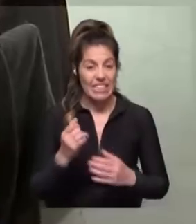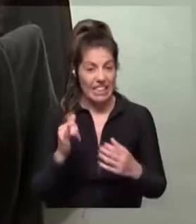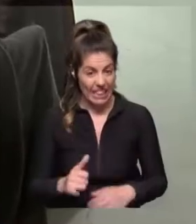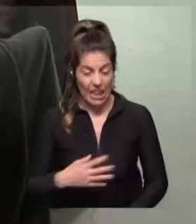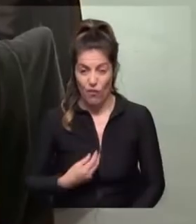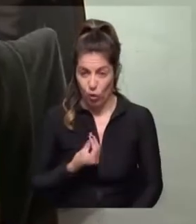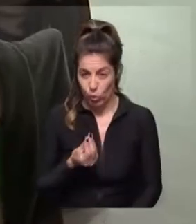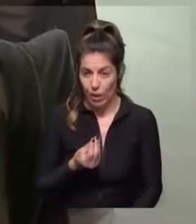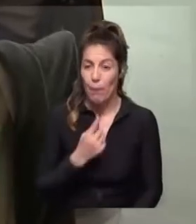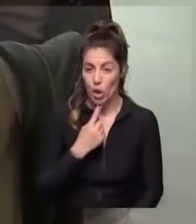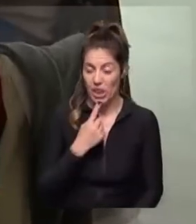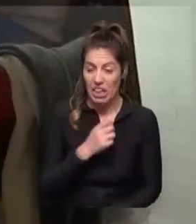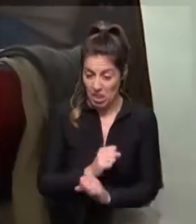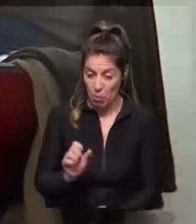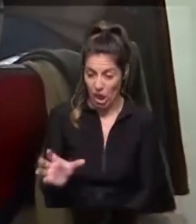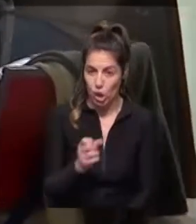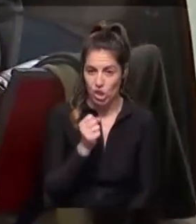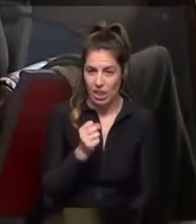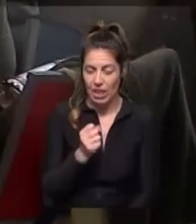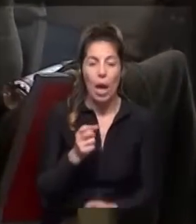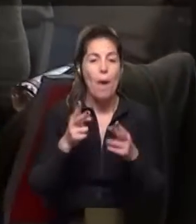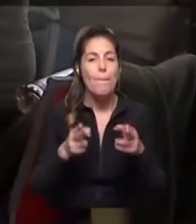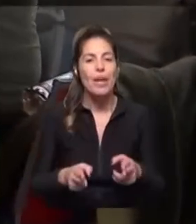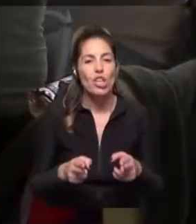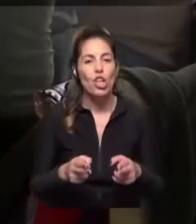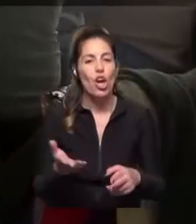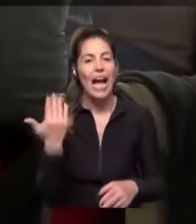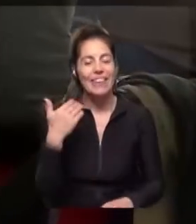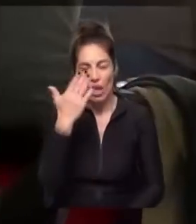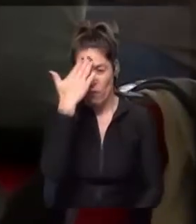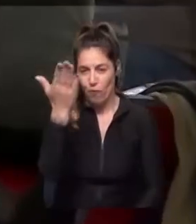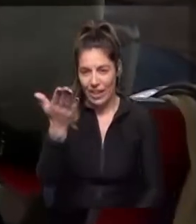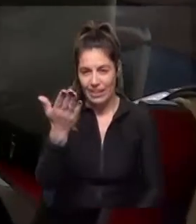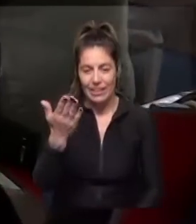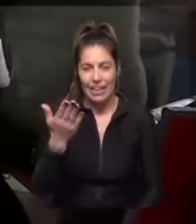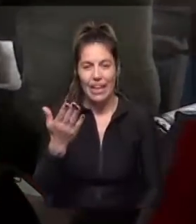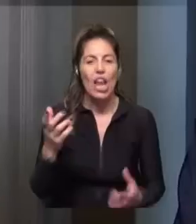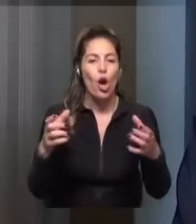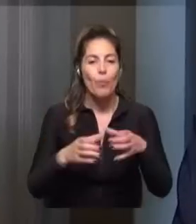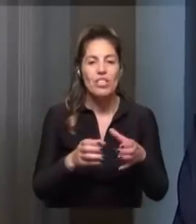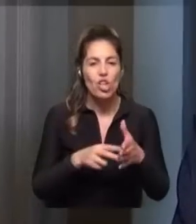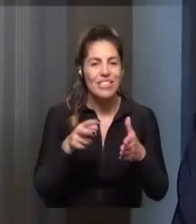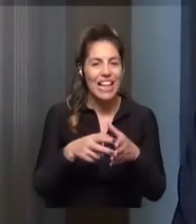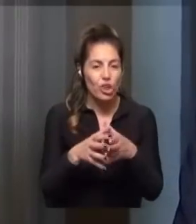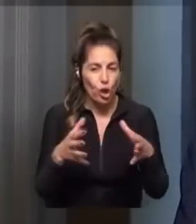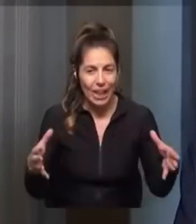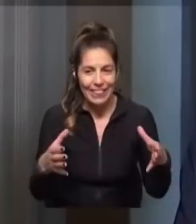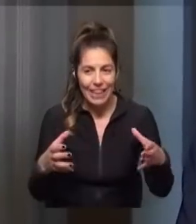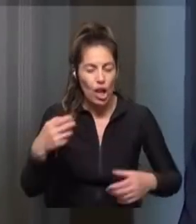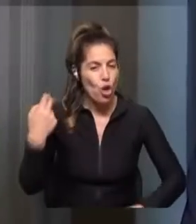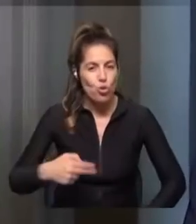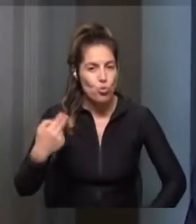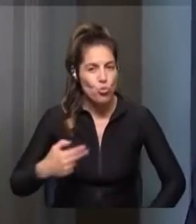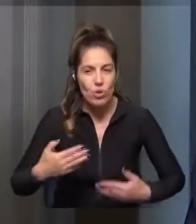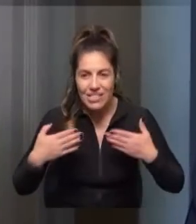política se pueden conseguir en los periodos de que estuvo el frente amplio la comisión técnica mixta de salto grande nunca se